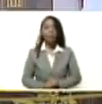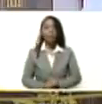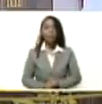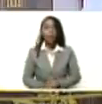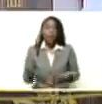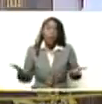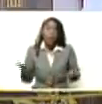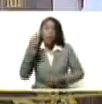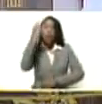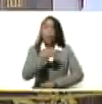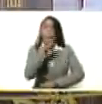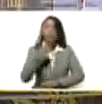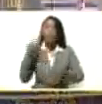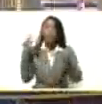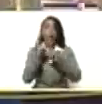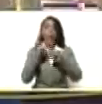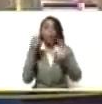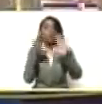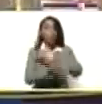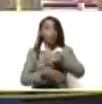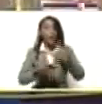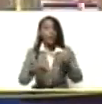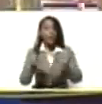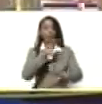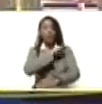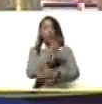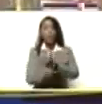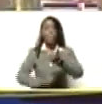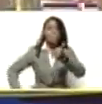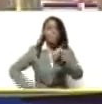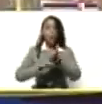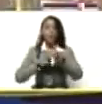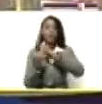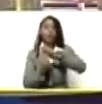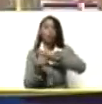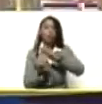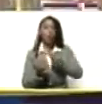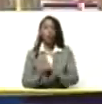comprometido su palabra en un fortalecimiento institucional